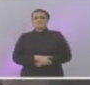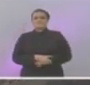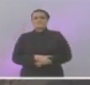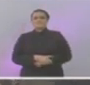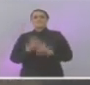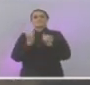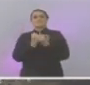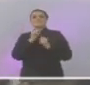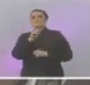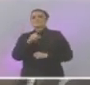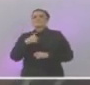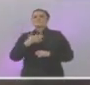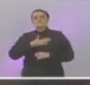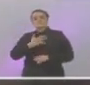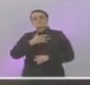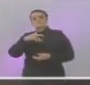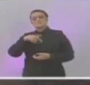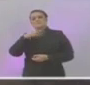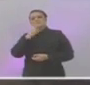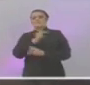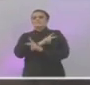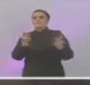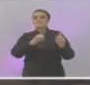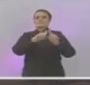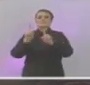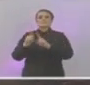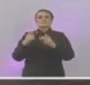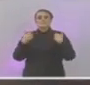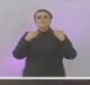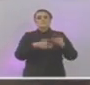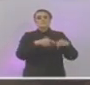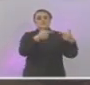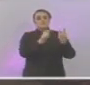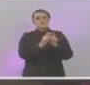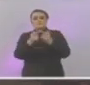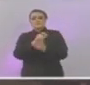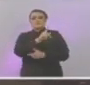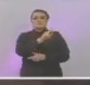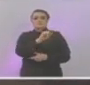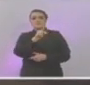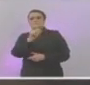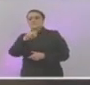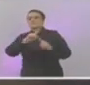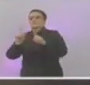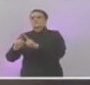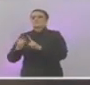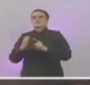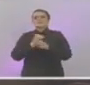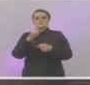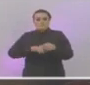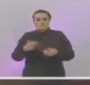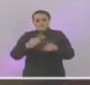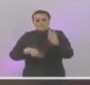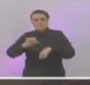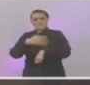De igual modo, aprecio la presencia de todos los dirigentes de los distintos partidos políticos de nuestro Estado que nos